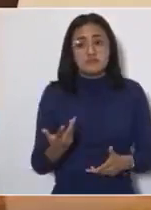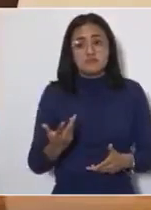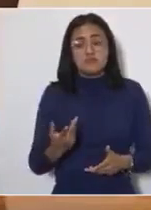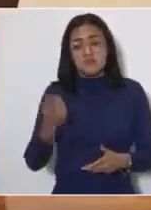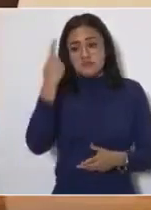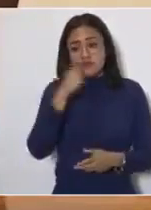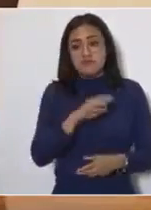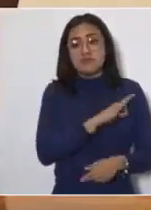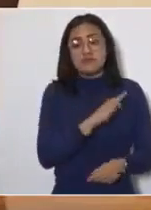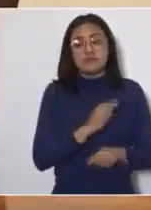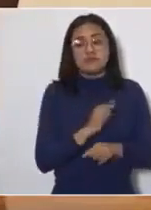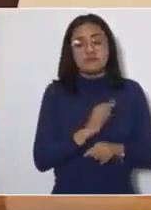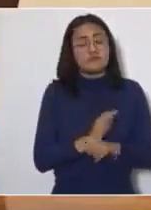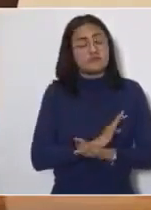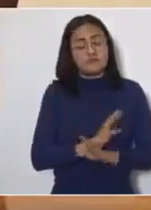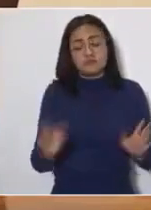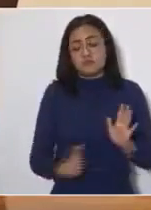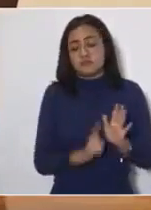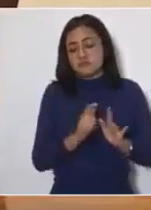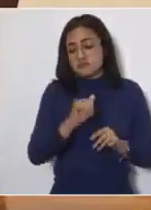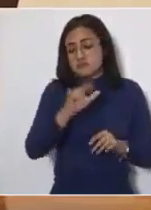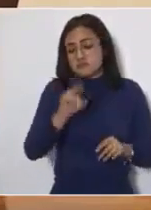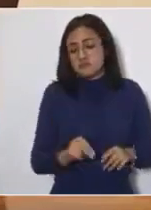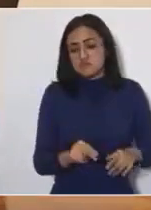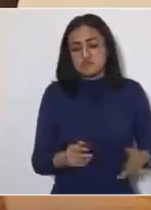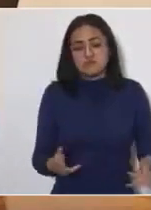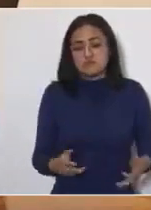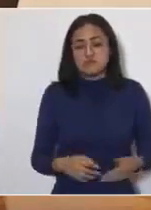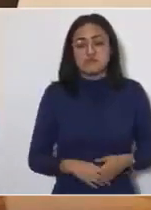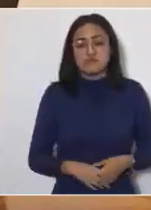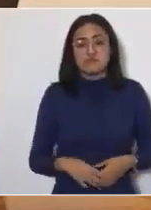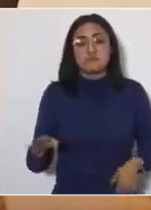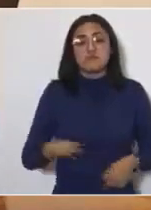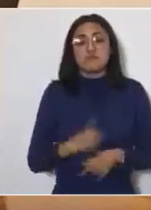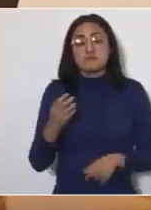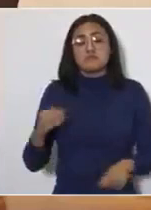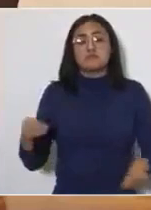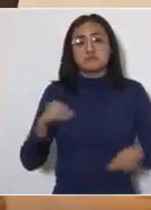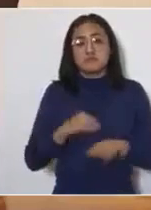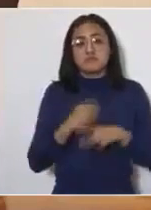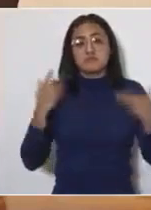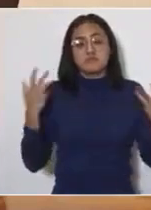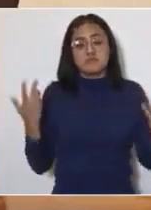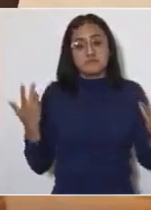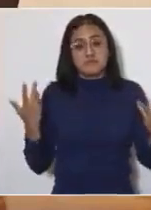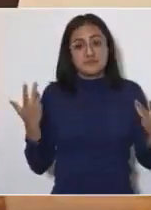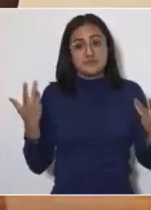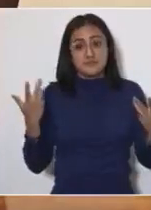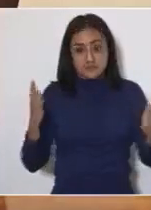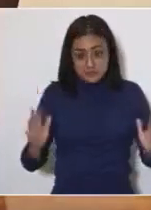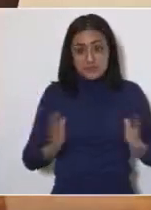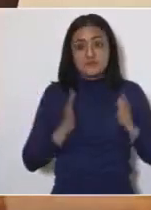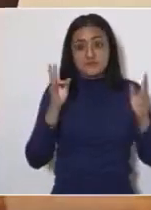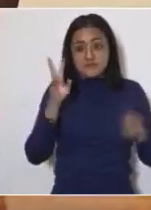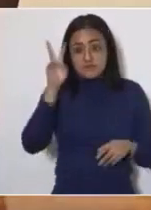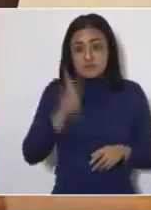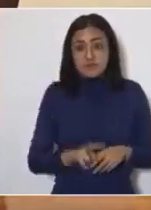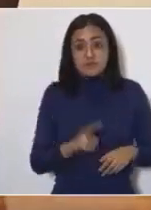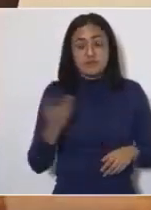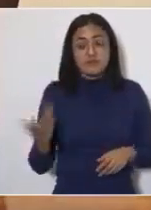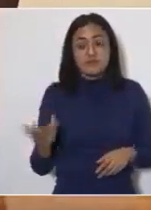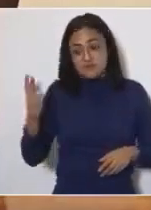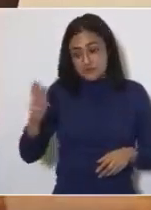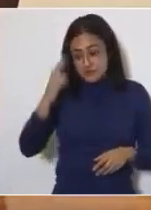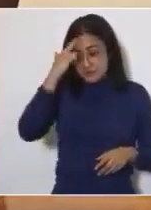para que determine la legalidad o no si ya por ahí se escribió una columna que por cierto me sorprendí porque me hizo